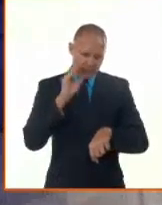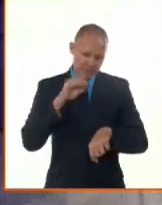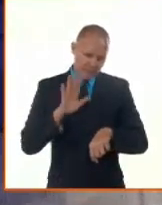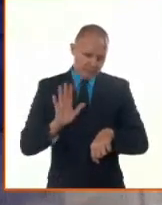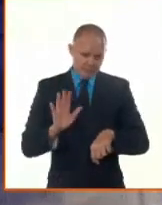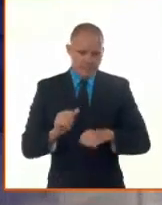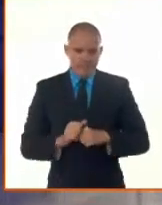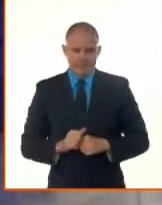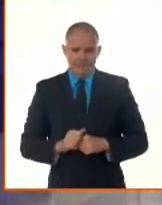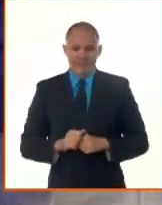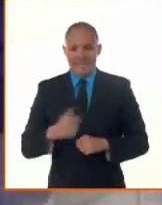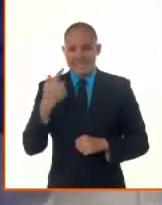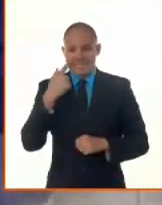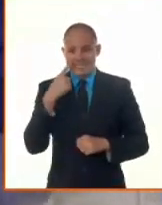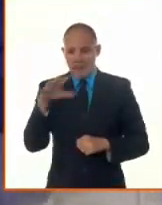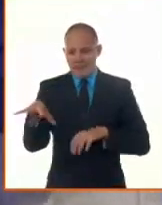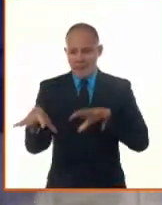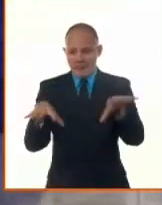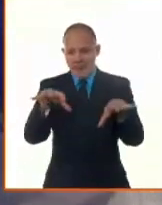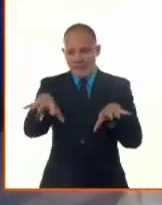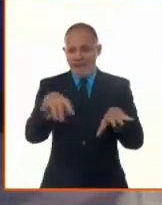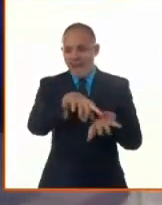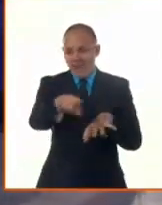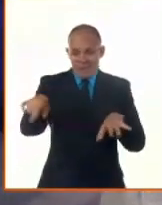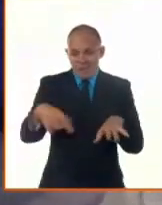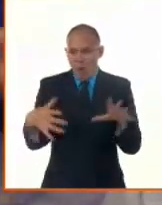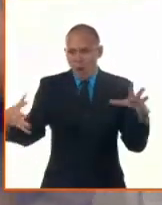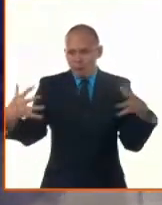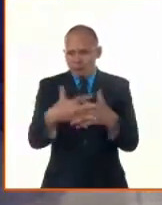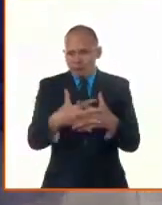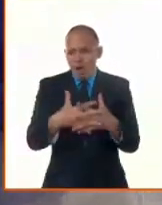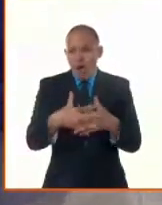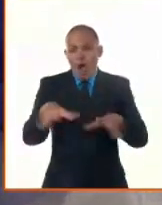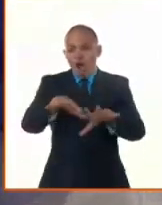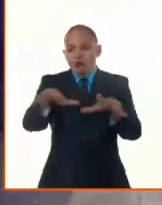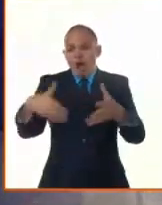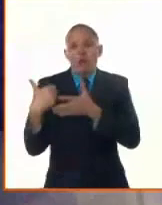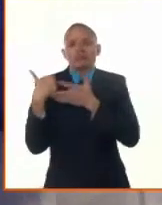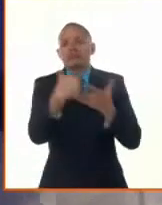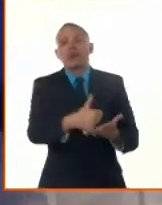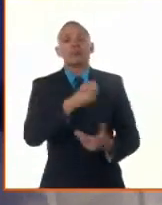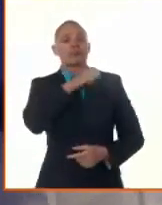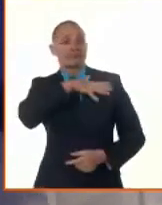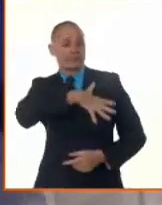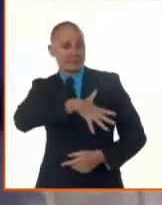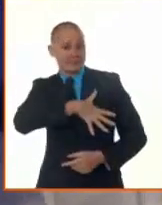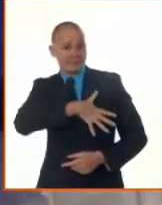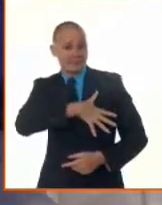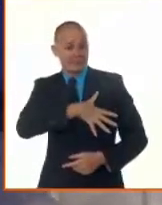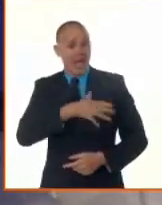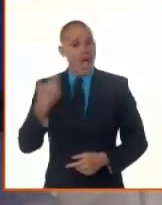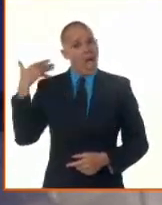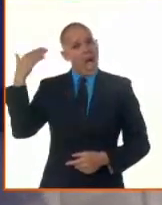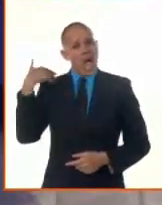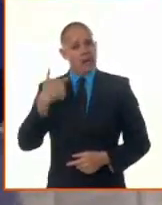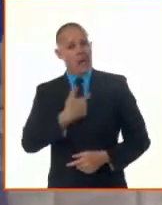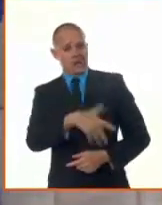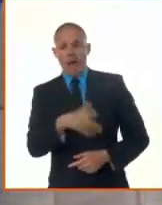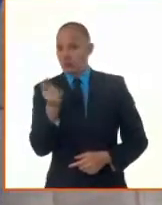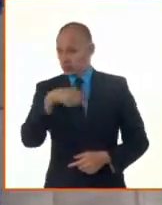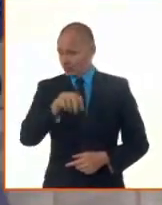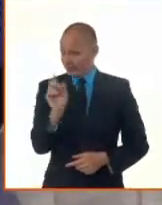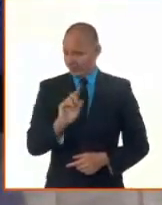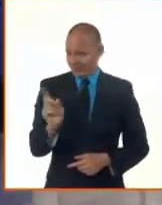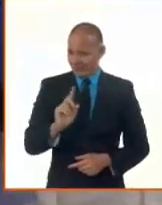reacción regional que no se veía hace mucho de apoyo total a los palestinos en el contexto del acercamiento